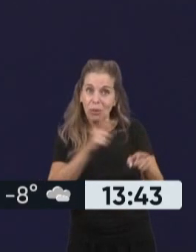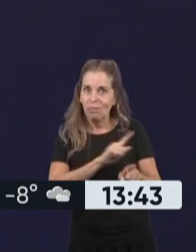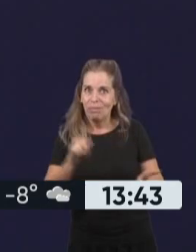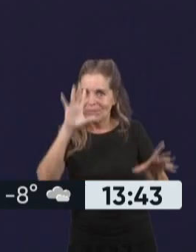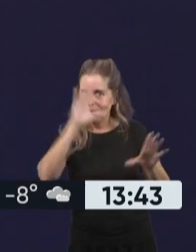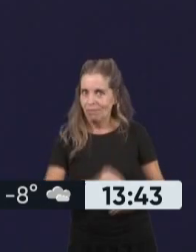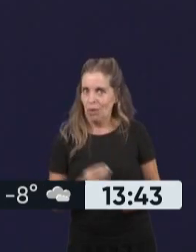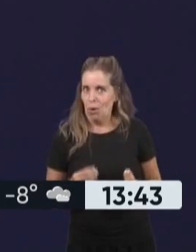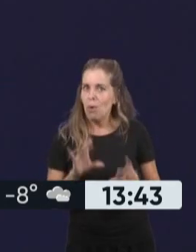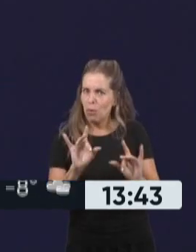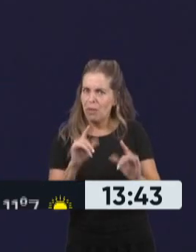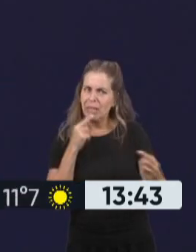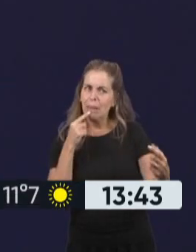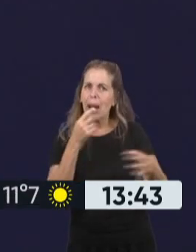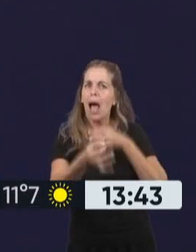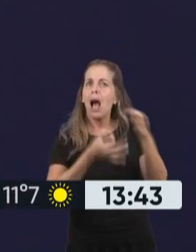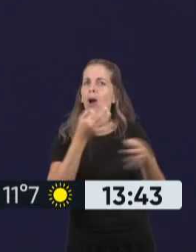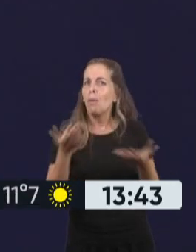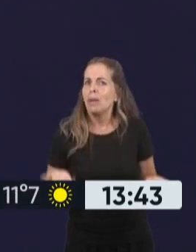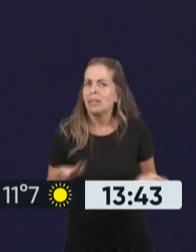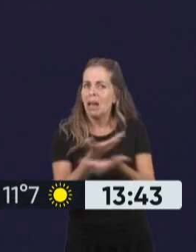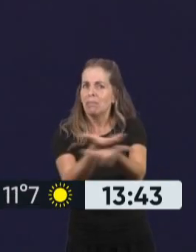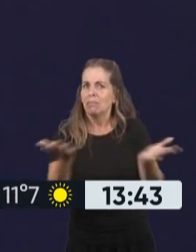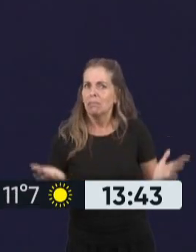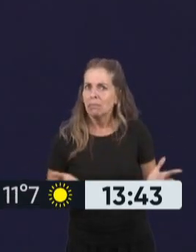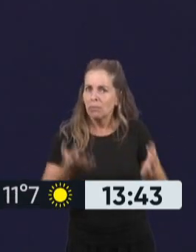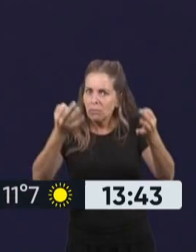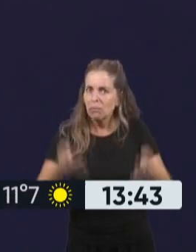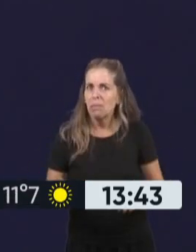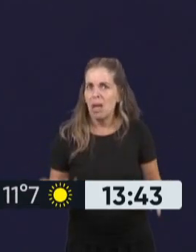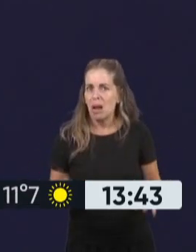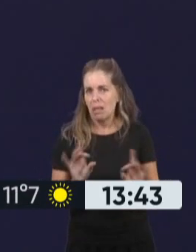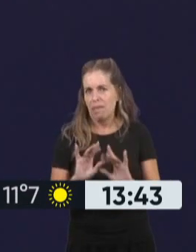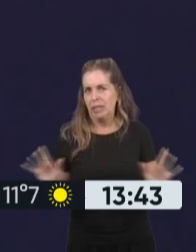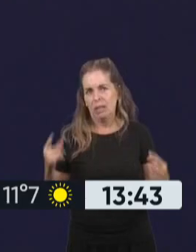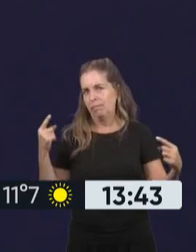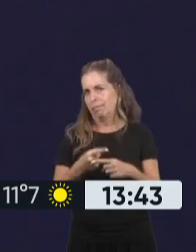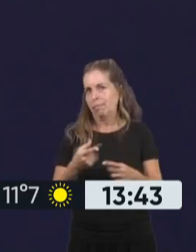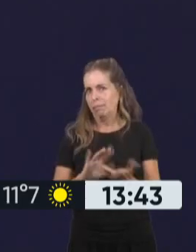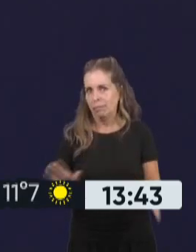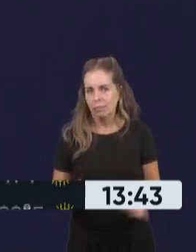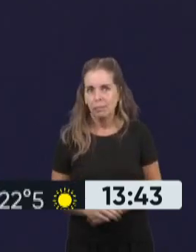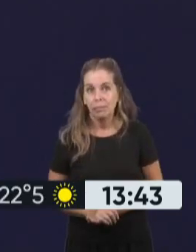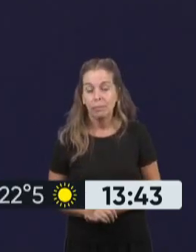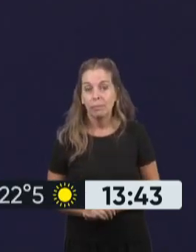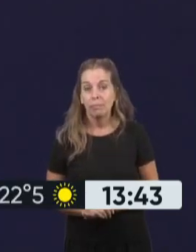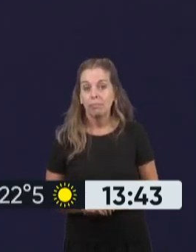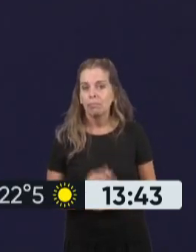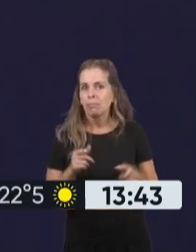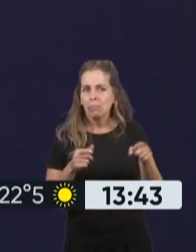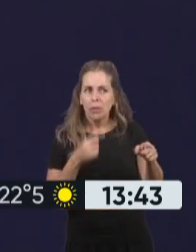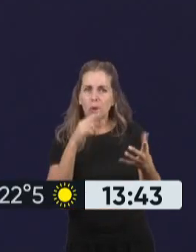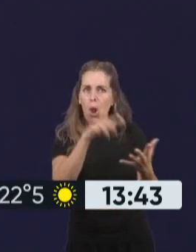como para continuar una conversación donde todos estemos en nuestro sano juicio, porque sería difícil continuarla. Pero no hay